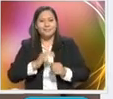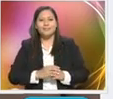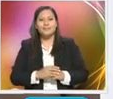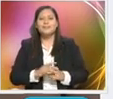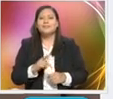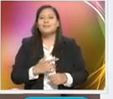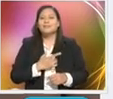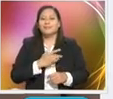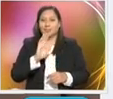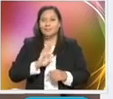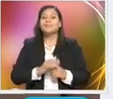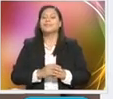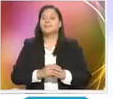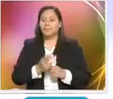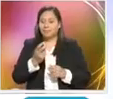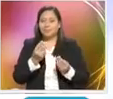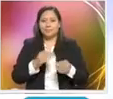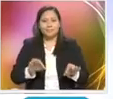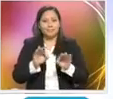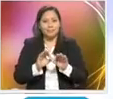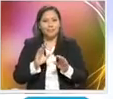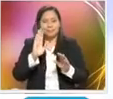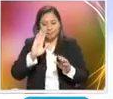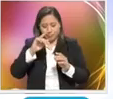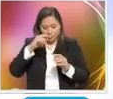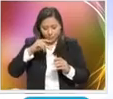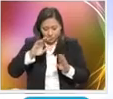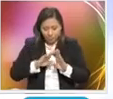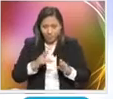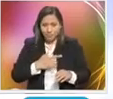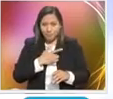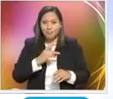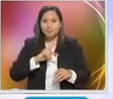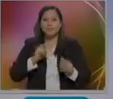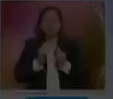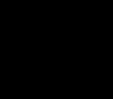sentir. Pues eso es lo importante, poder conectar con nosotros por medio del arte. Qué cosa tan bonita, ¿no? Así es.